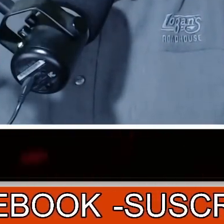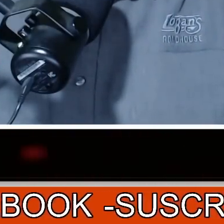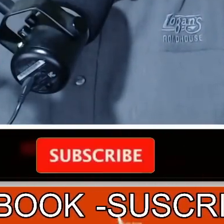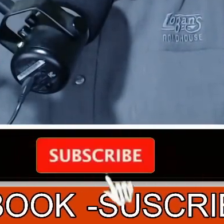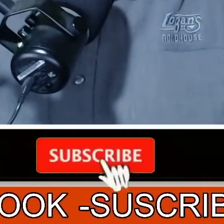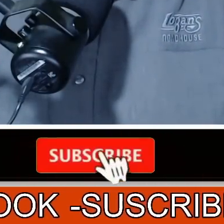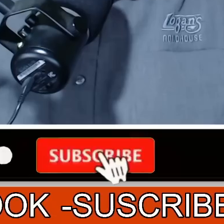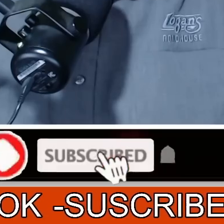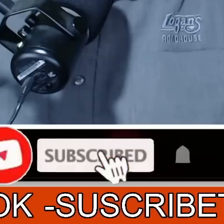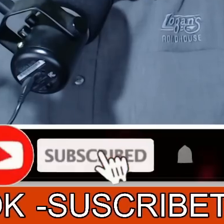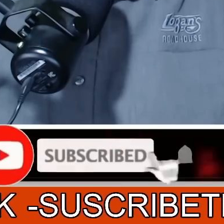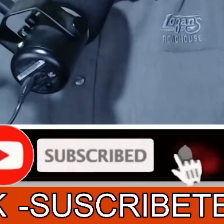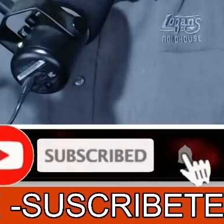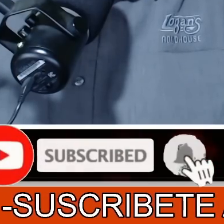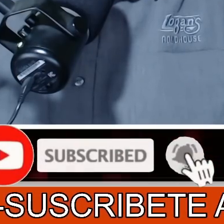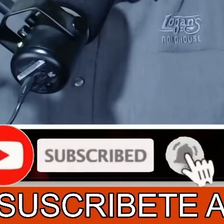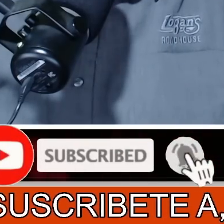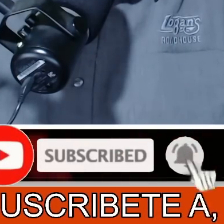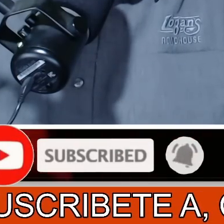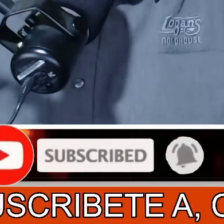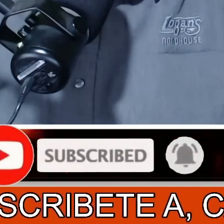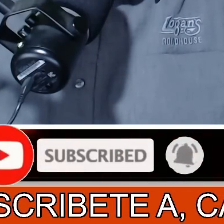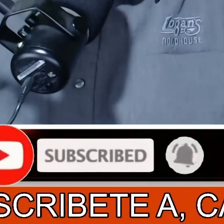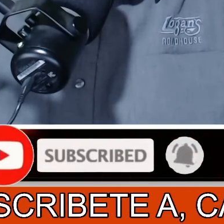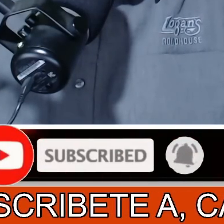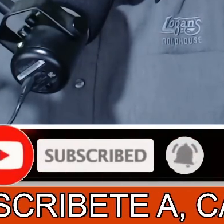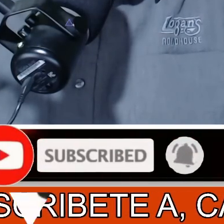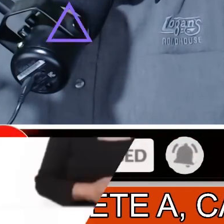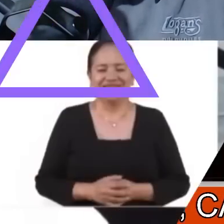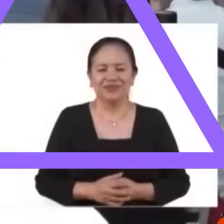y amigas vamos a ir al video de la jefa de gobierno